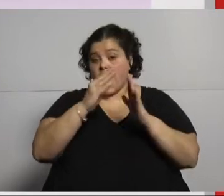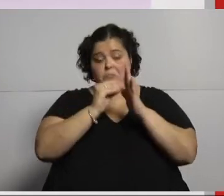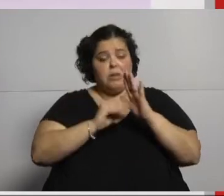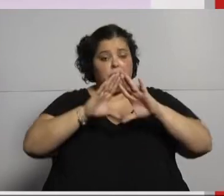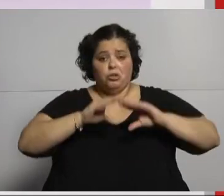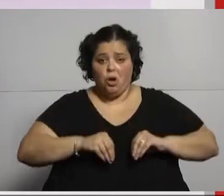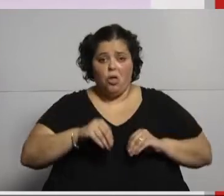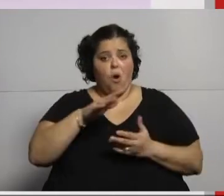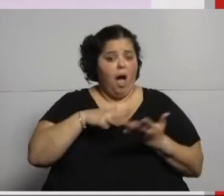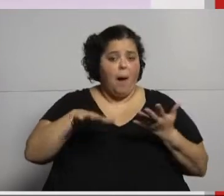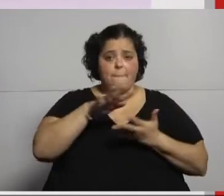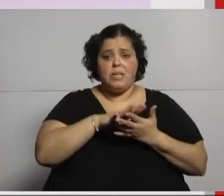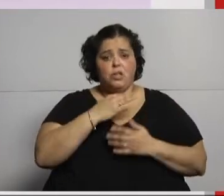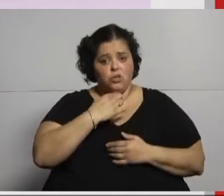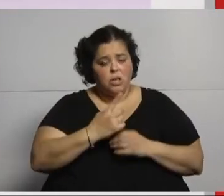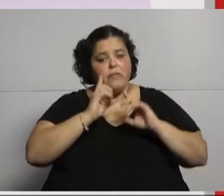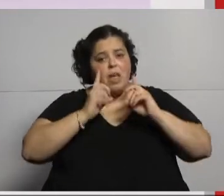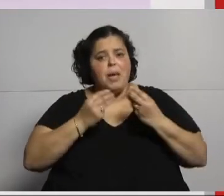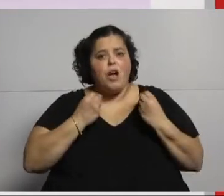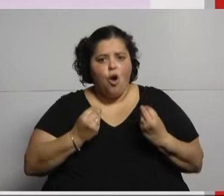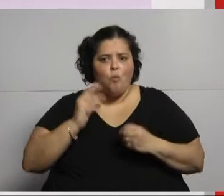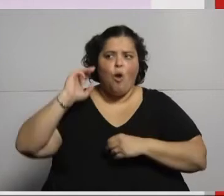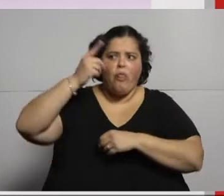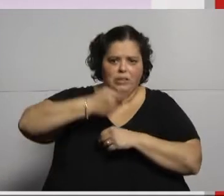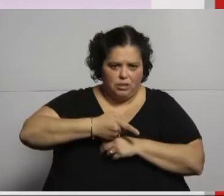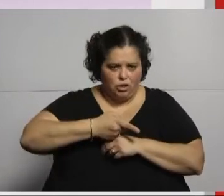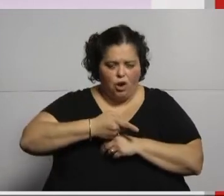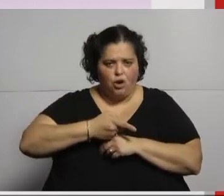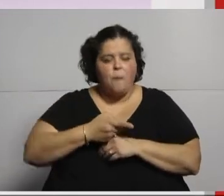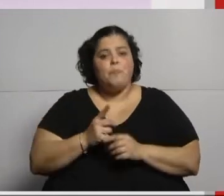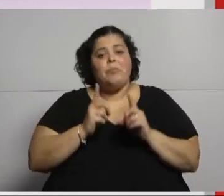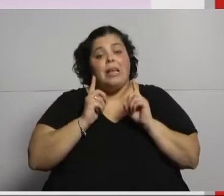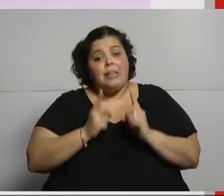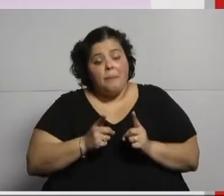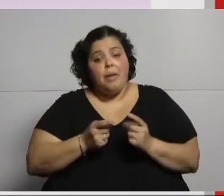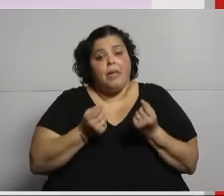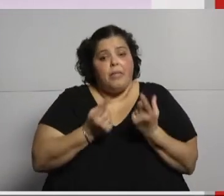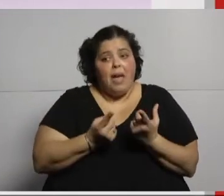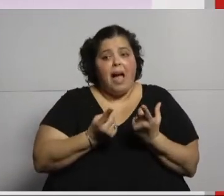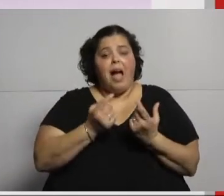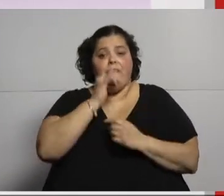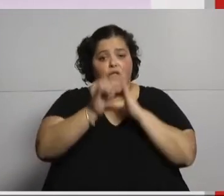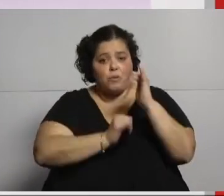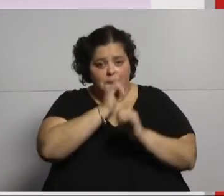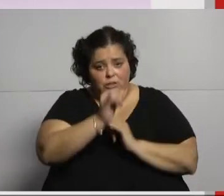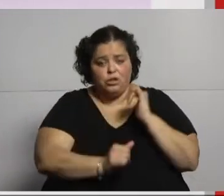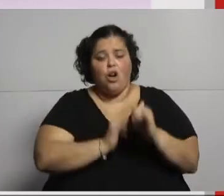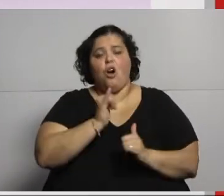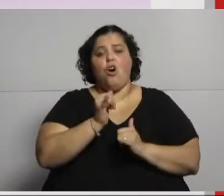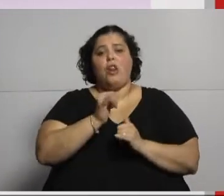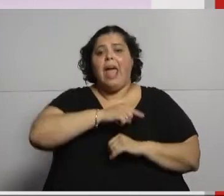servido también para apoyar a la toma de decisiones, arrojando información, estadísticas,